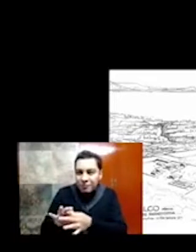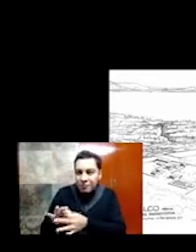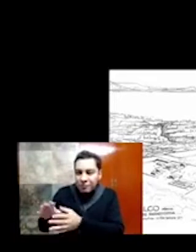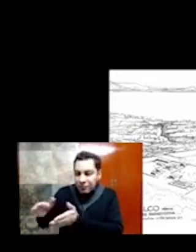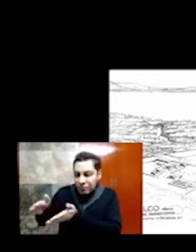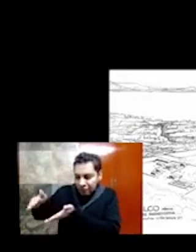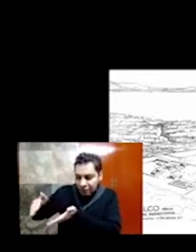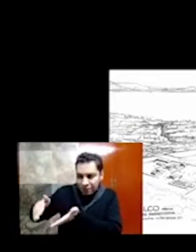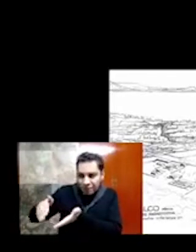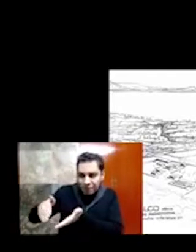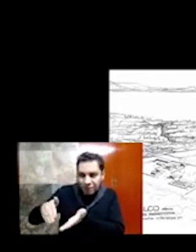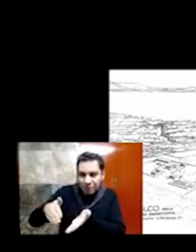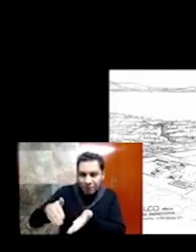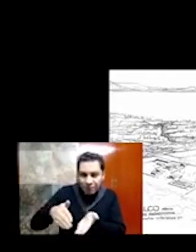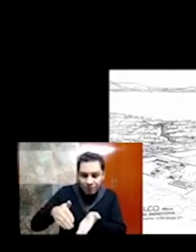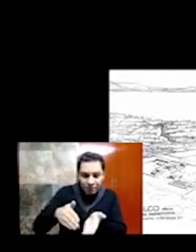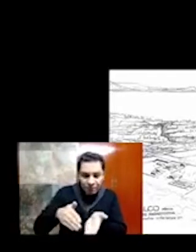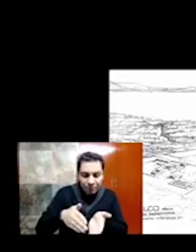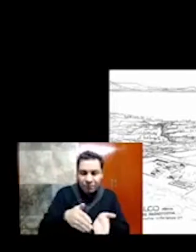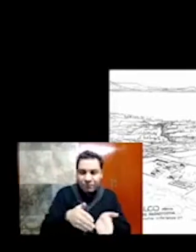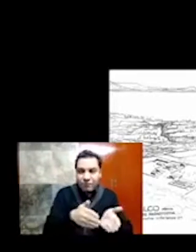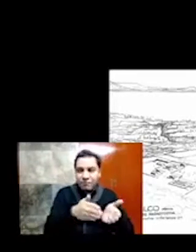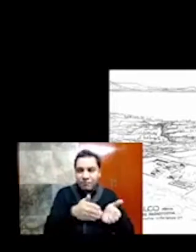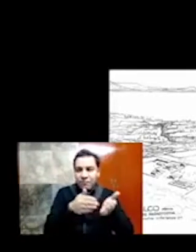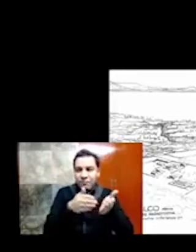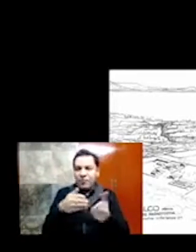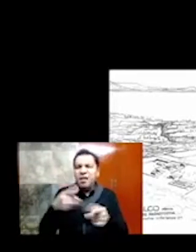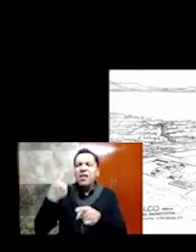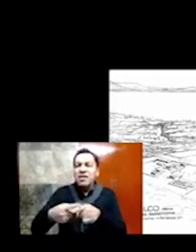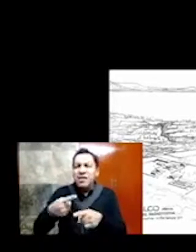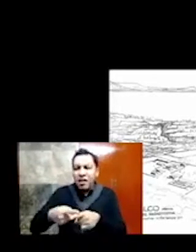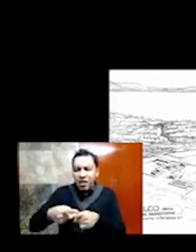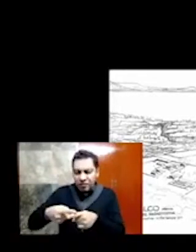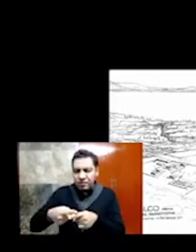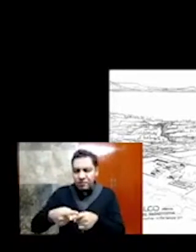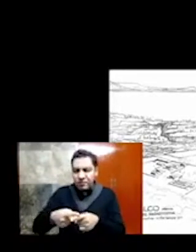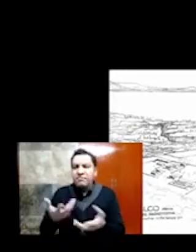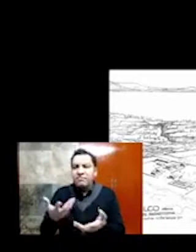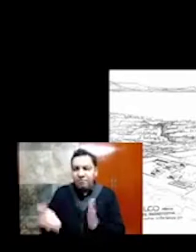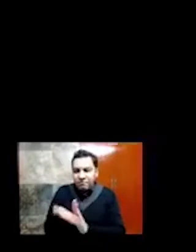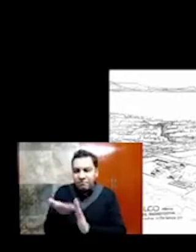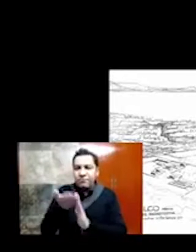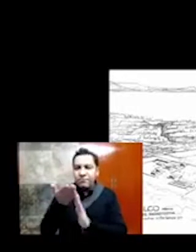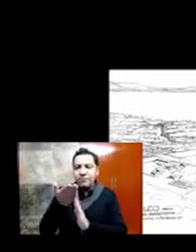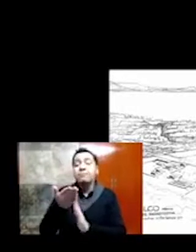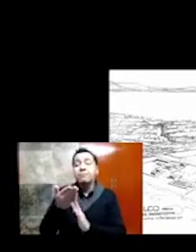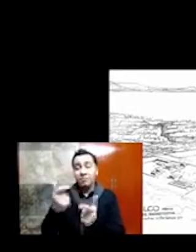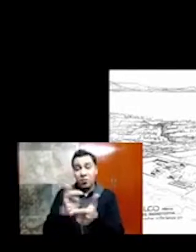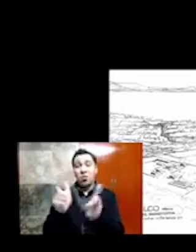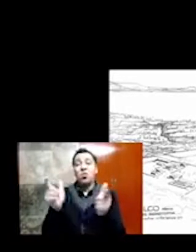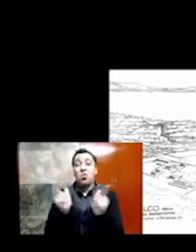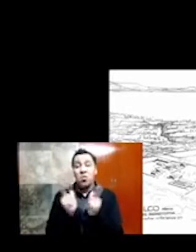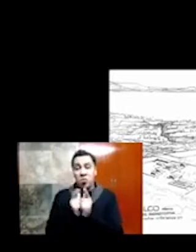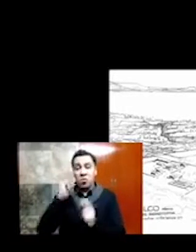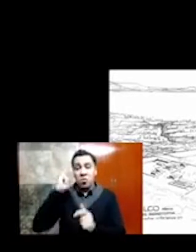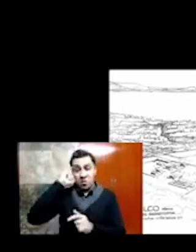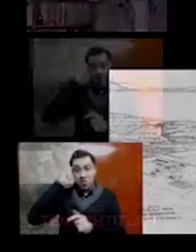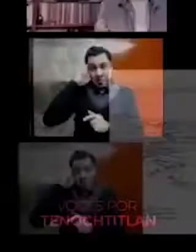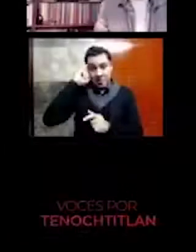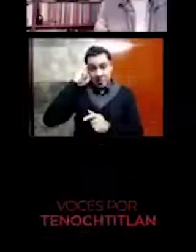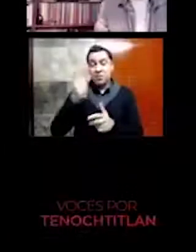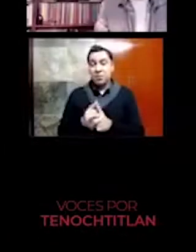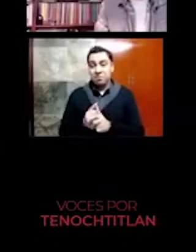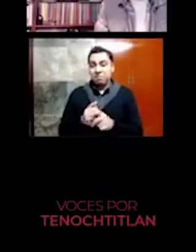el escenario de la política y de la economía y de la ideología. Y ya con un